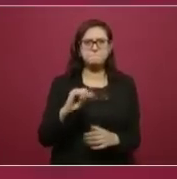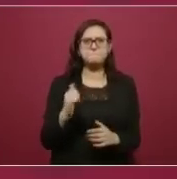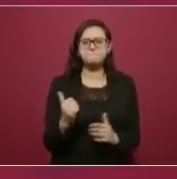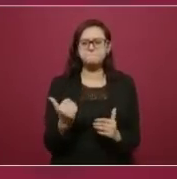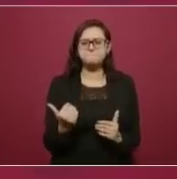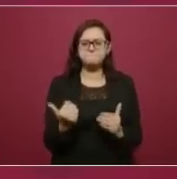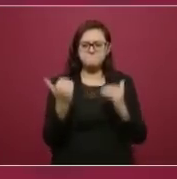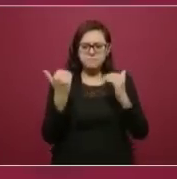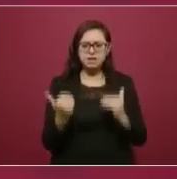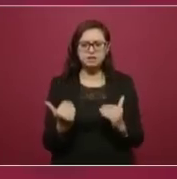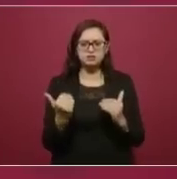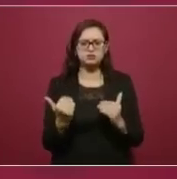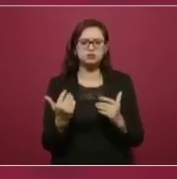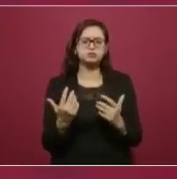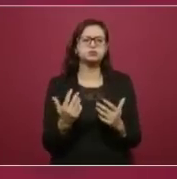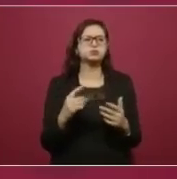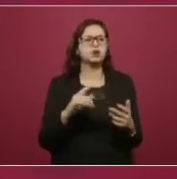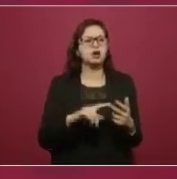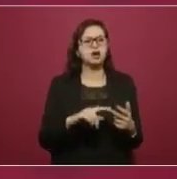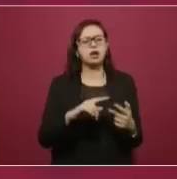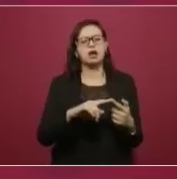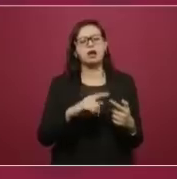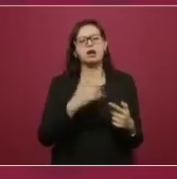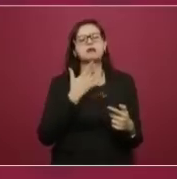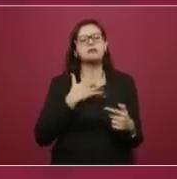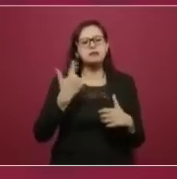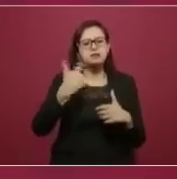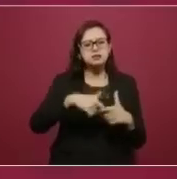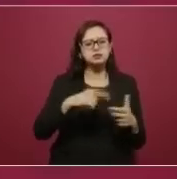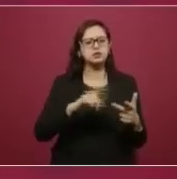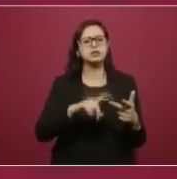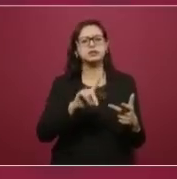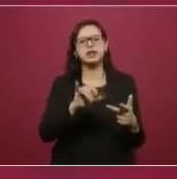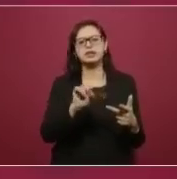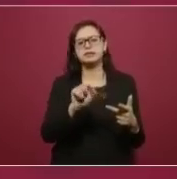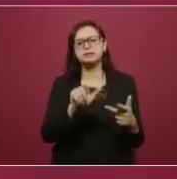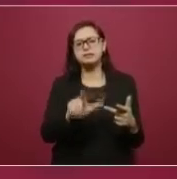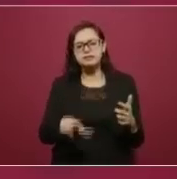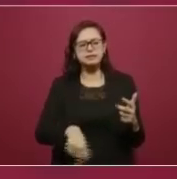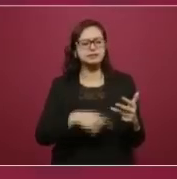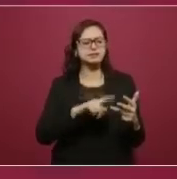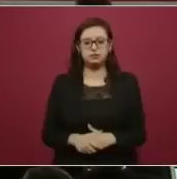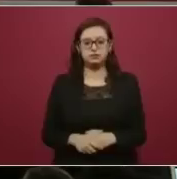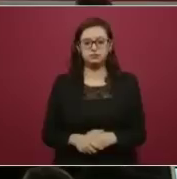de gasolinas, diésel, gas y electricidad.